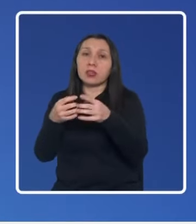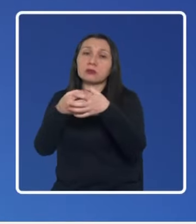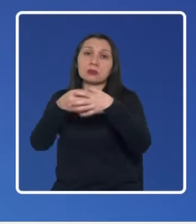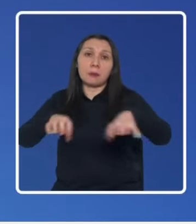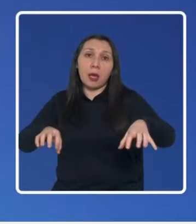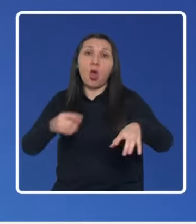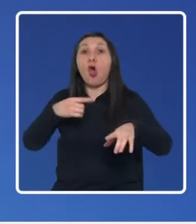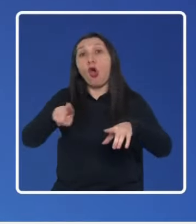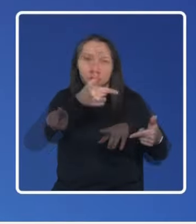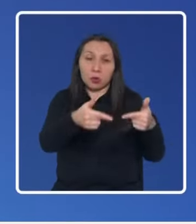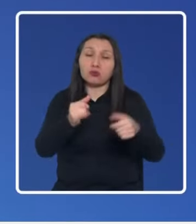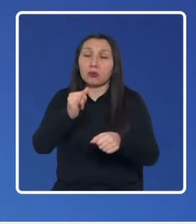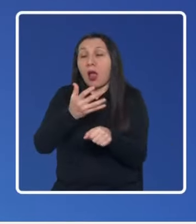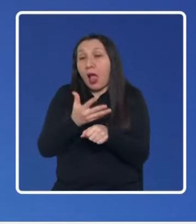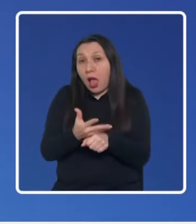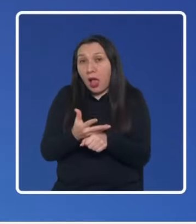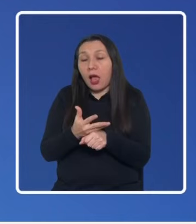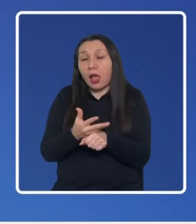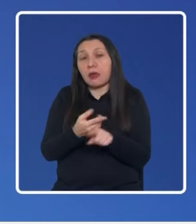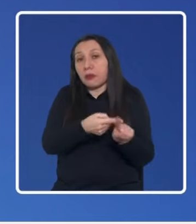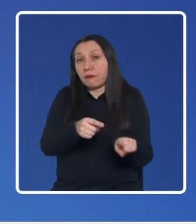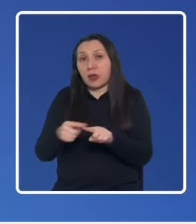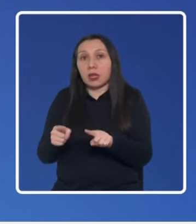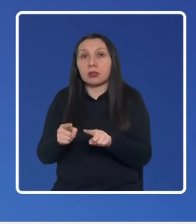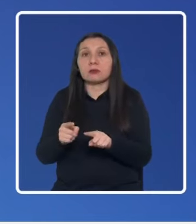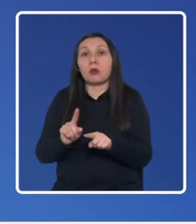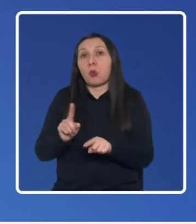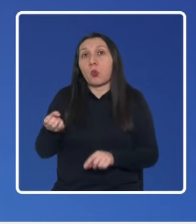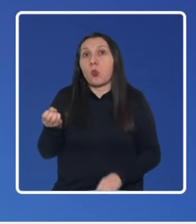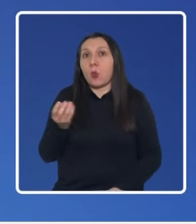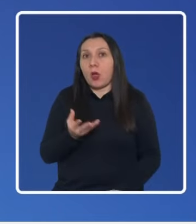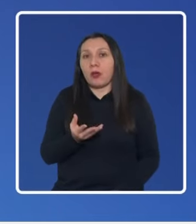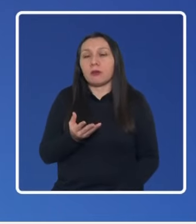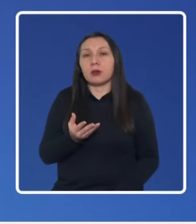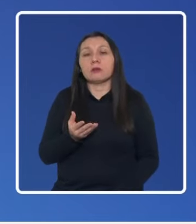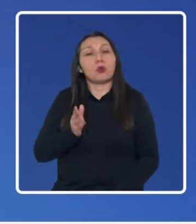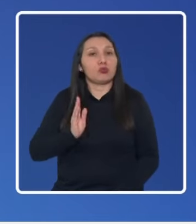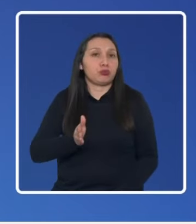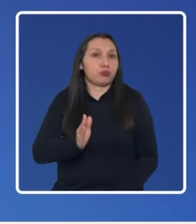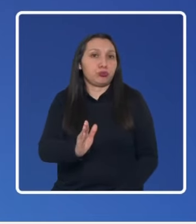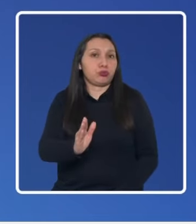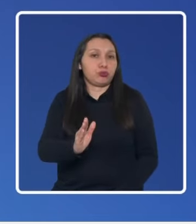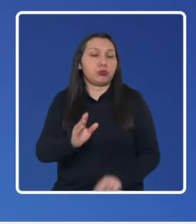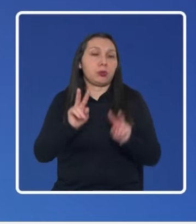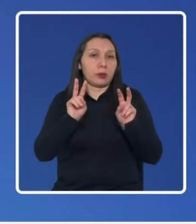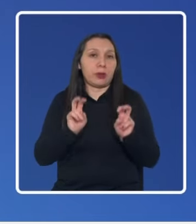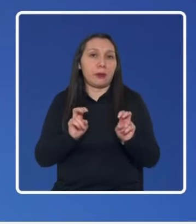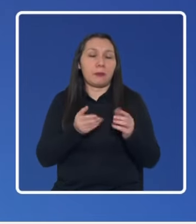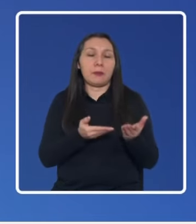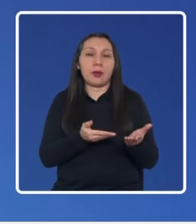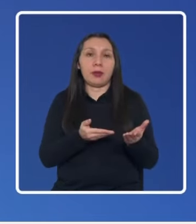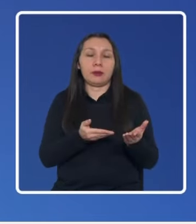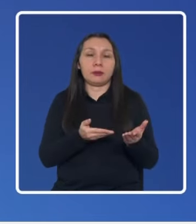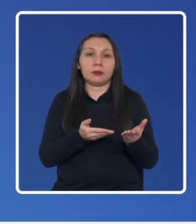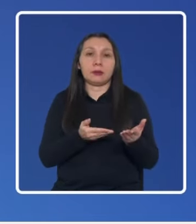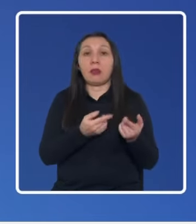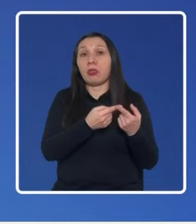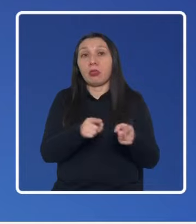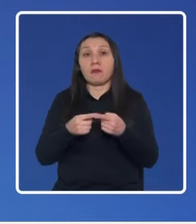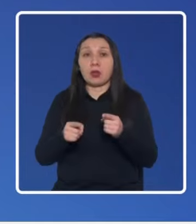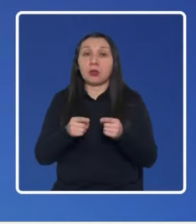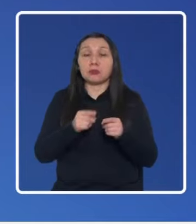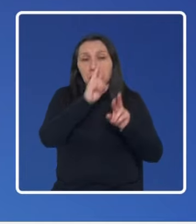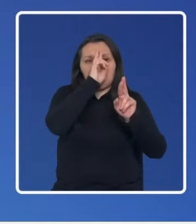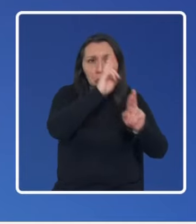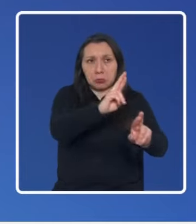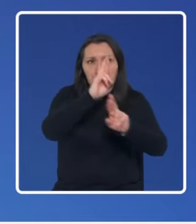dividen y otras que conviven. Y probablemente esta, que no es nueva, seguirá en el marco de las diferencias